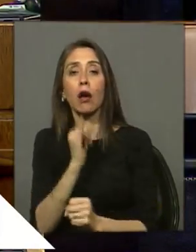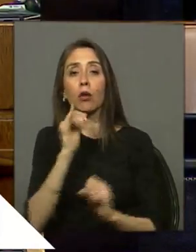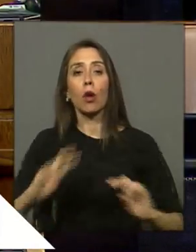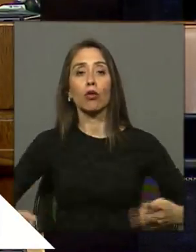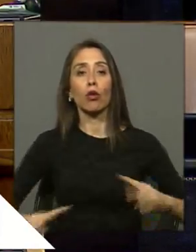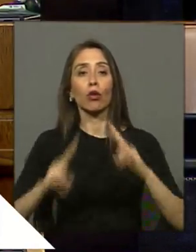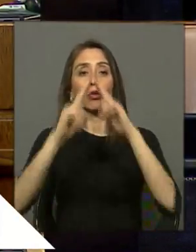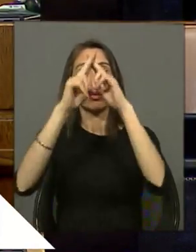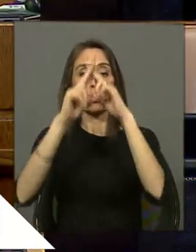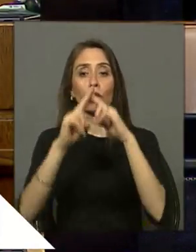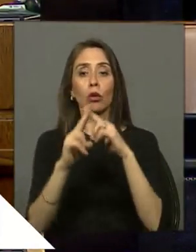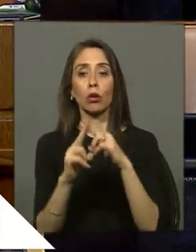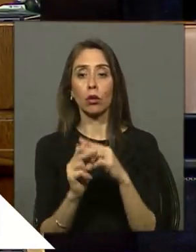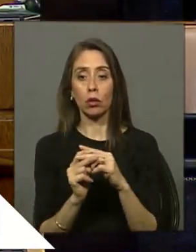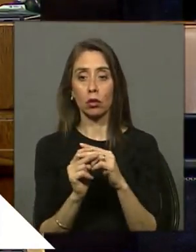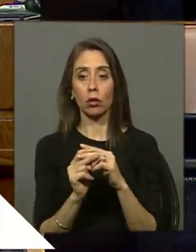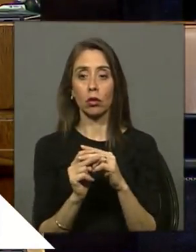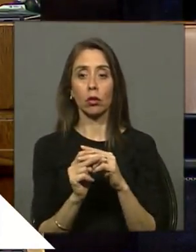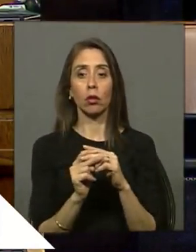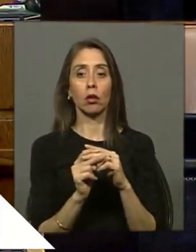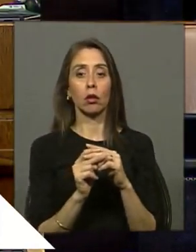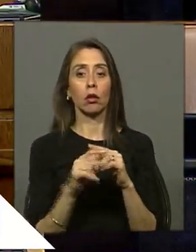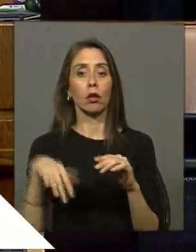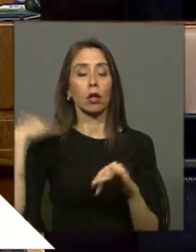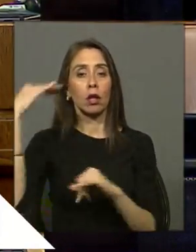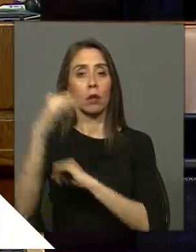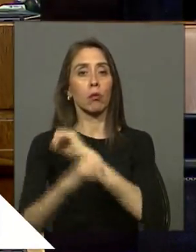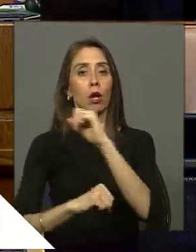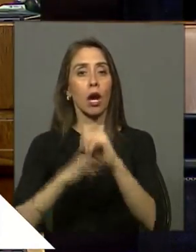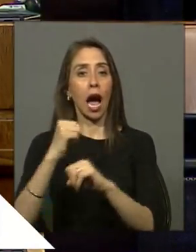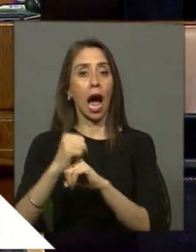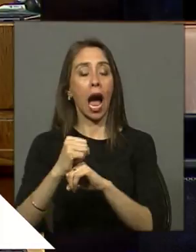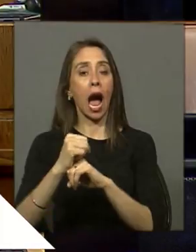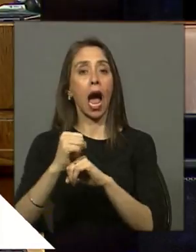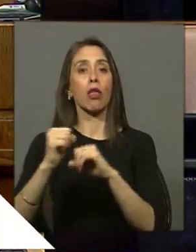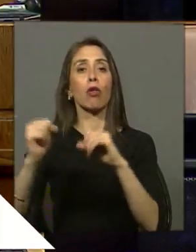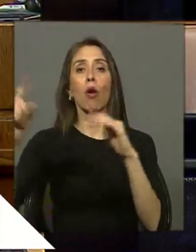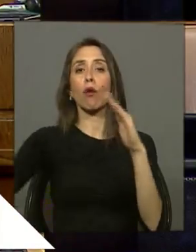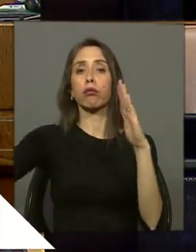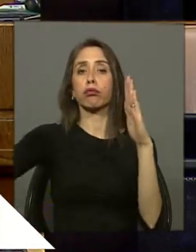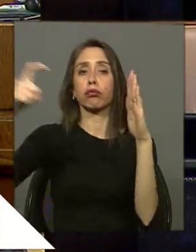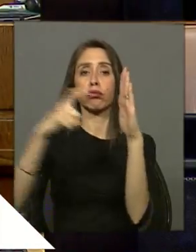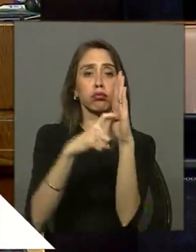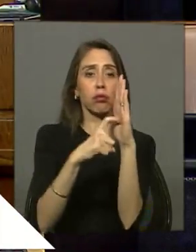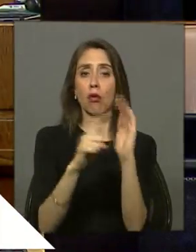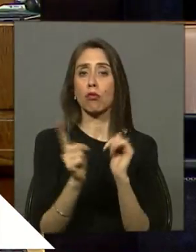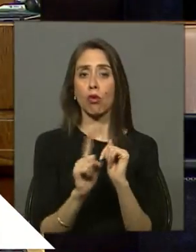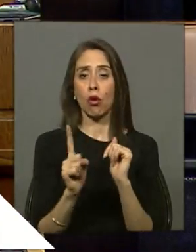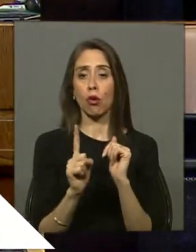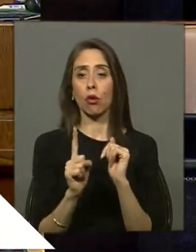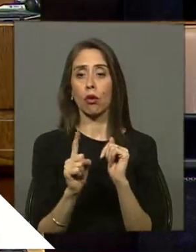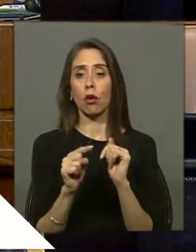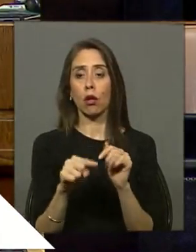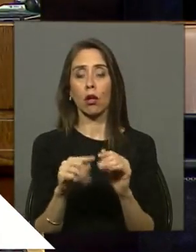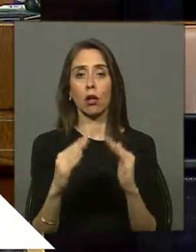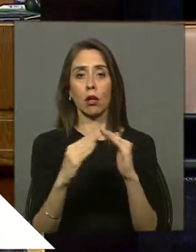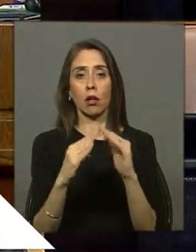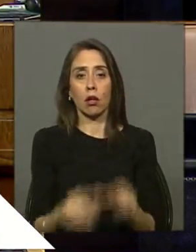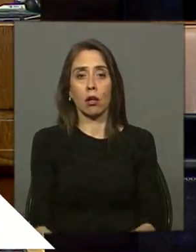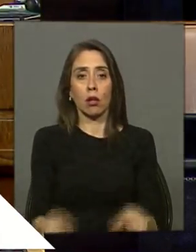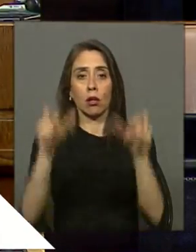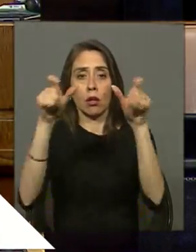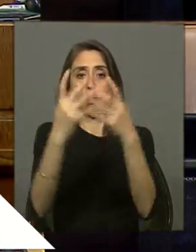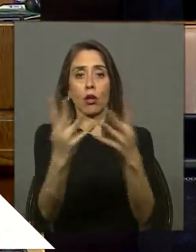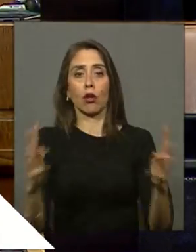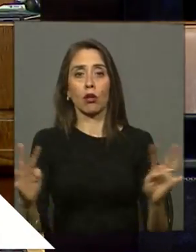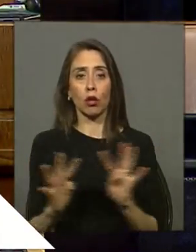termitas que se hayan alojado producto del tiempo o de los años como ocurre en otros sectores de la comuna sino que en un condominio que recién cumple un año